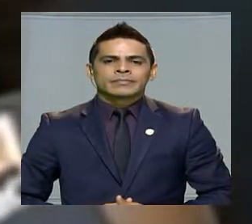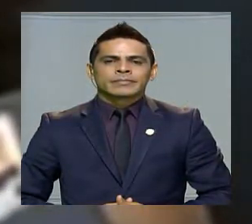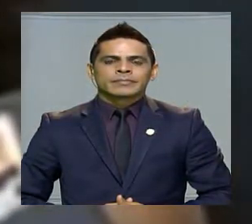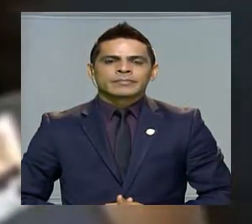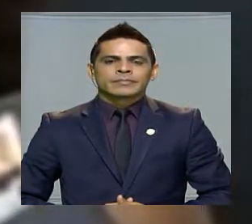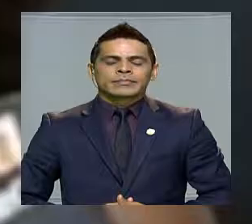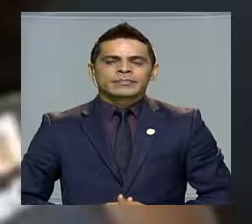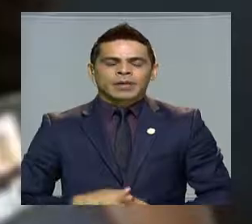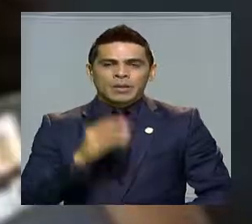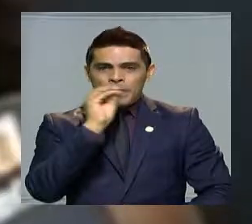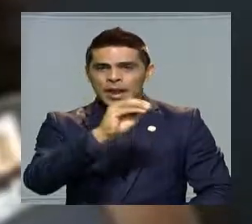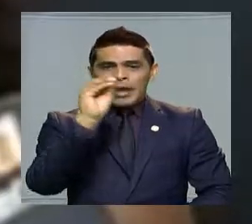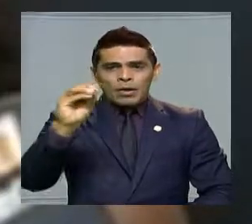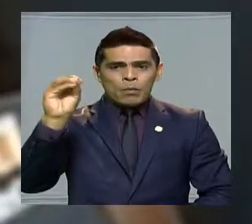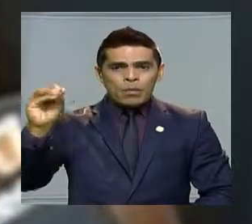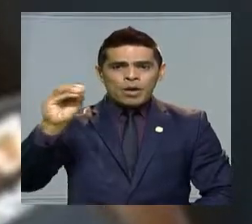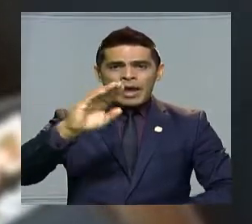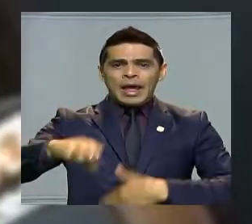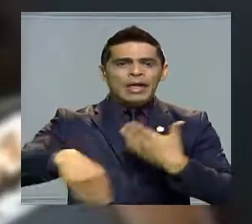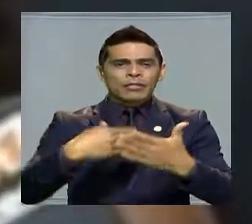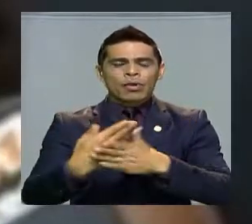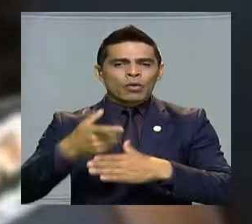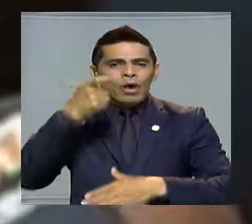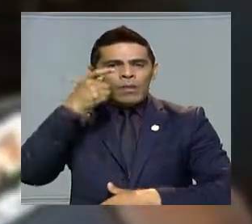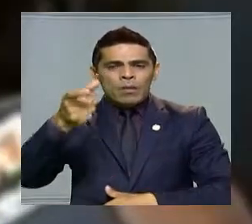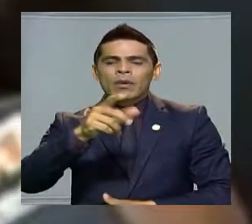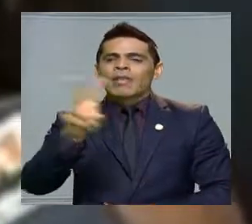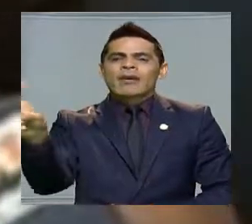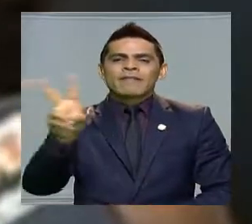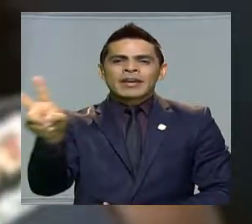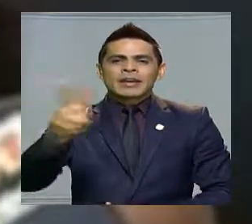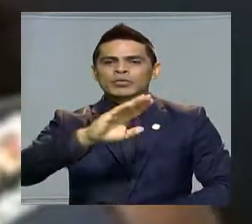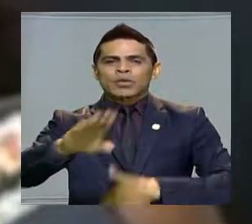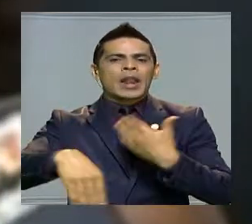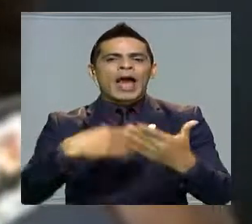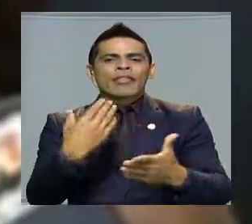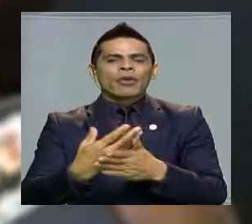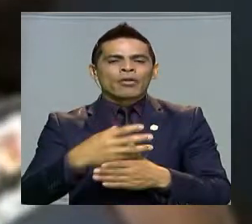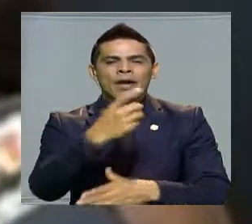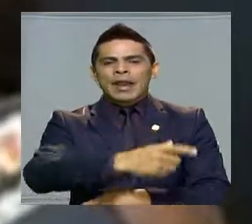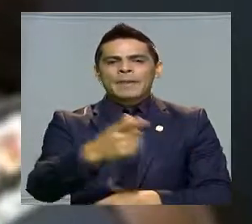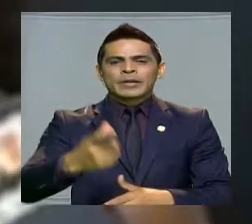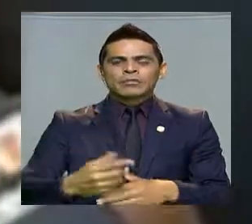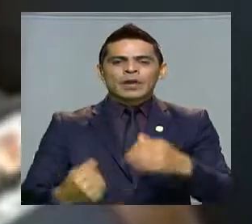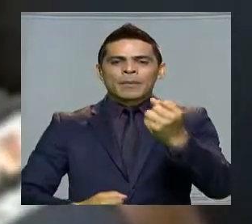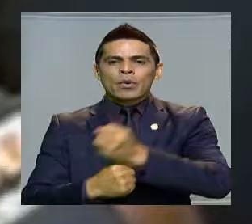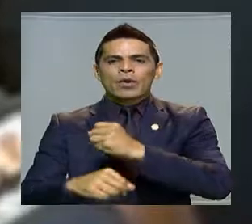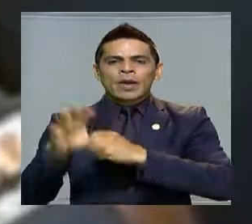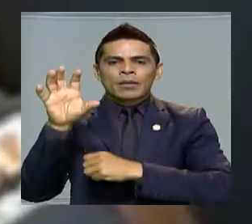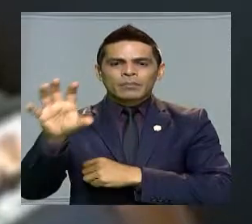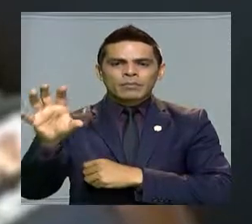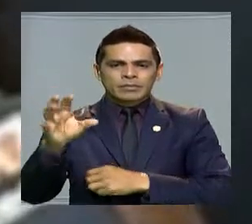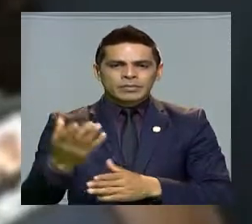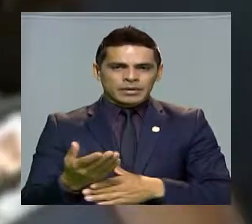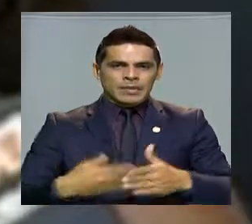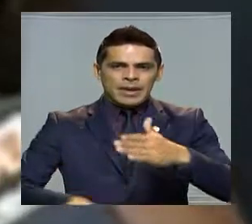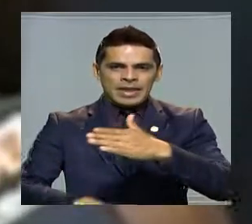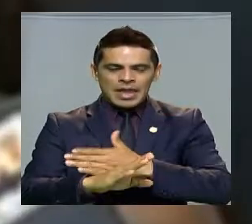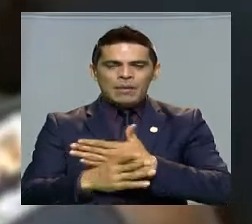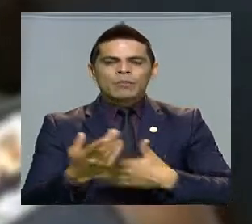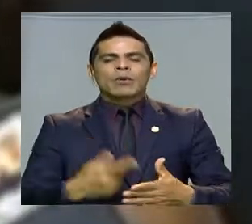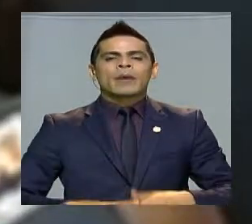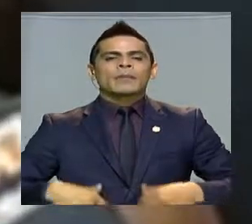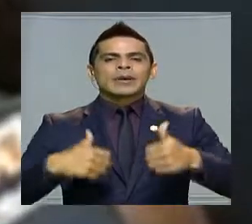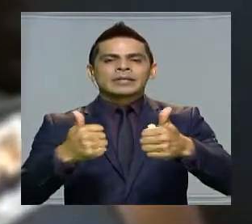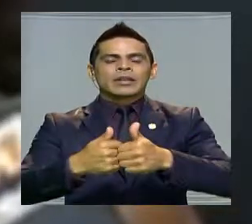Para convocar a todo el pueblo de Venezuela, a todos los patriotas, a que vayamos a registrarnos a partir